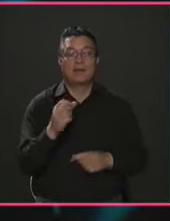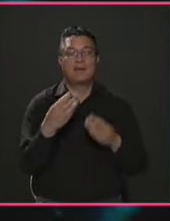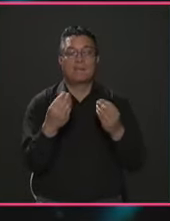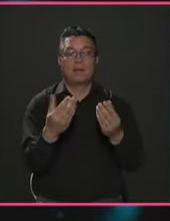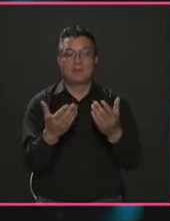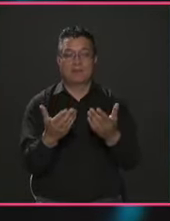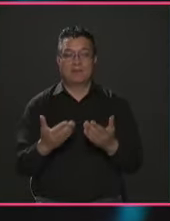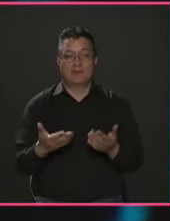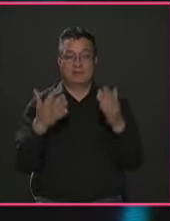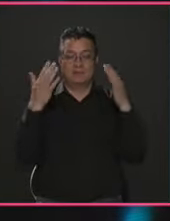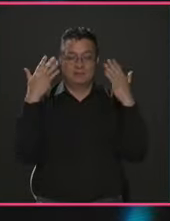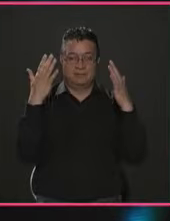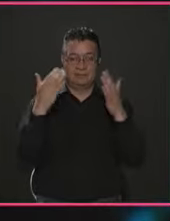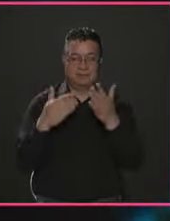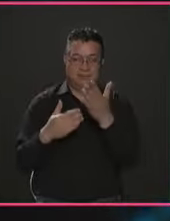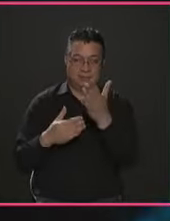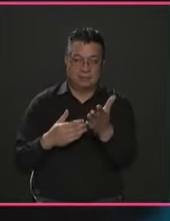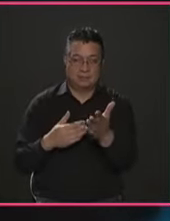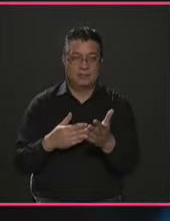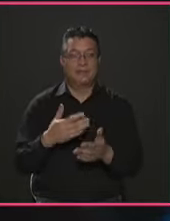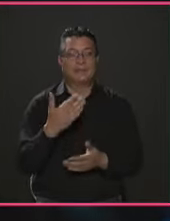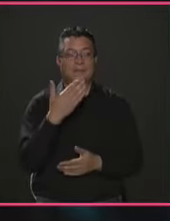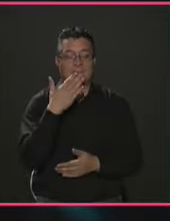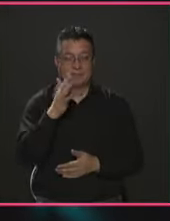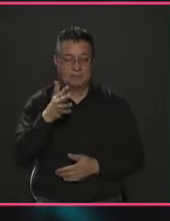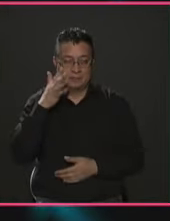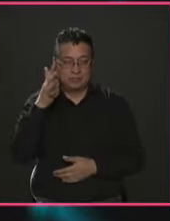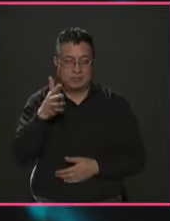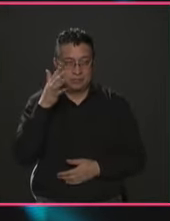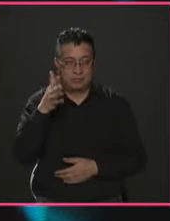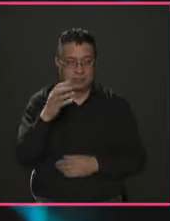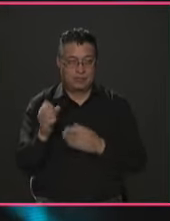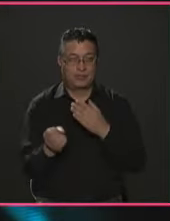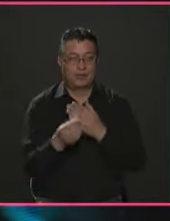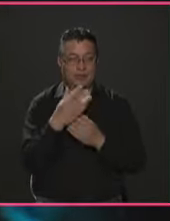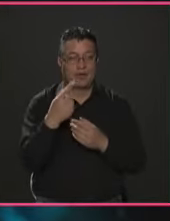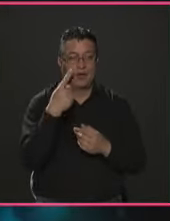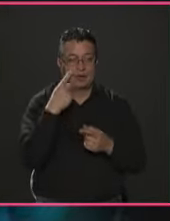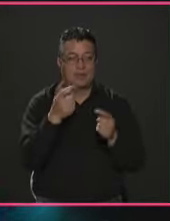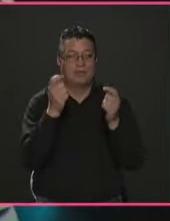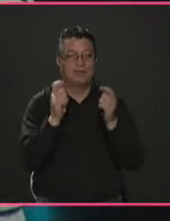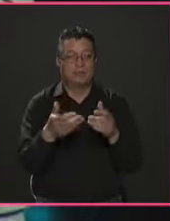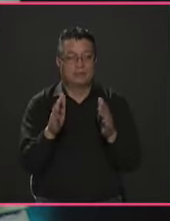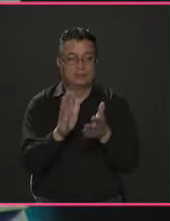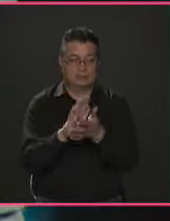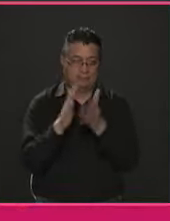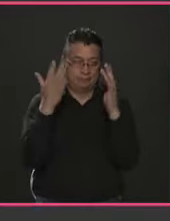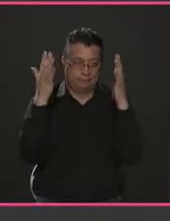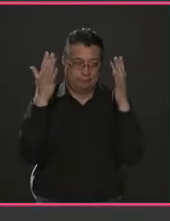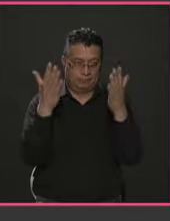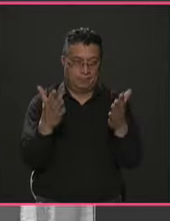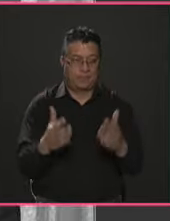caluroso aplauso a Carl benedict frey para abrir esta nueva ventana de conocimiento un aplauso Por